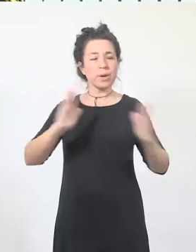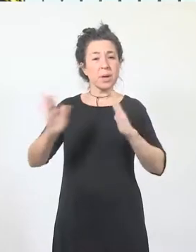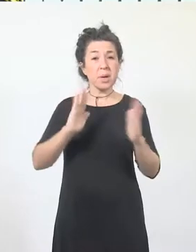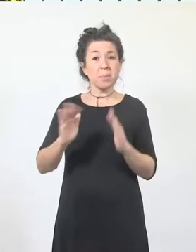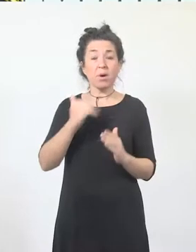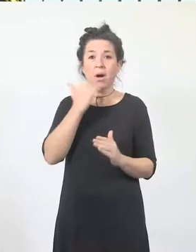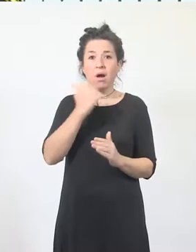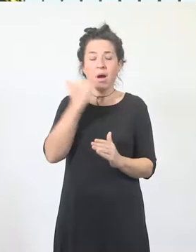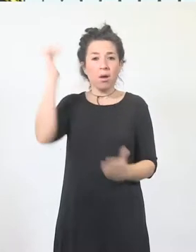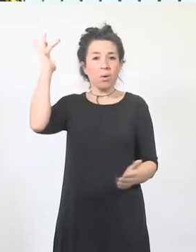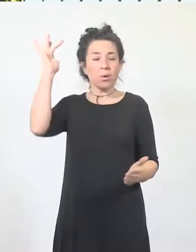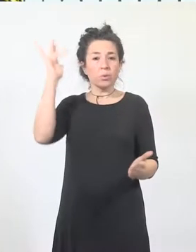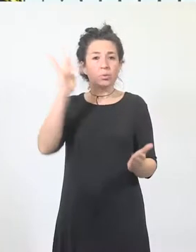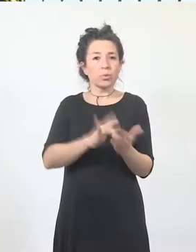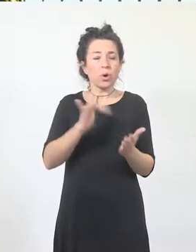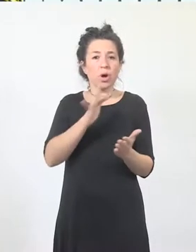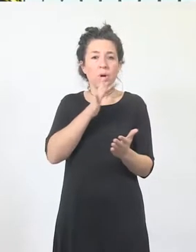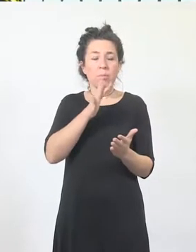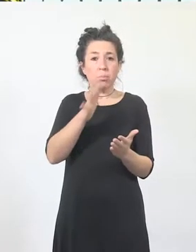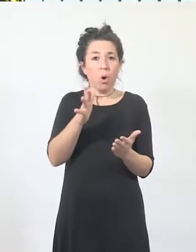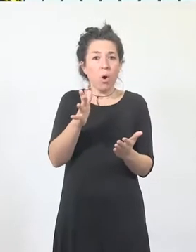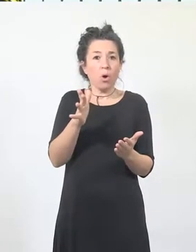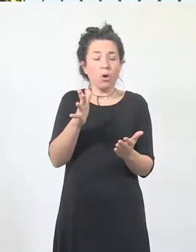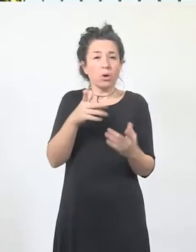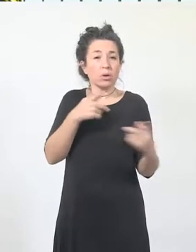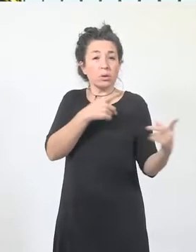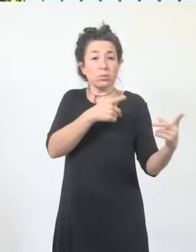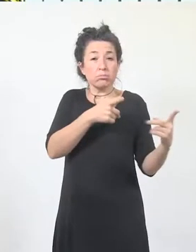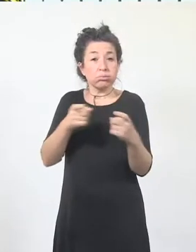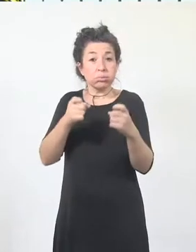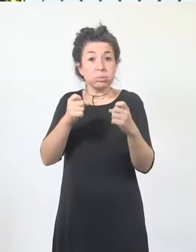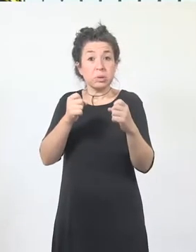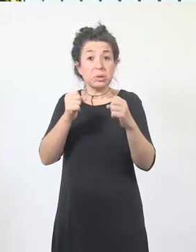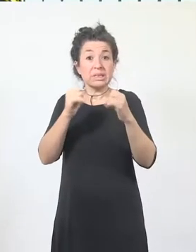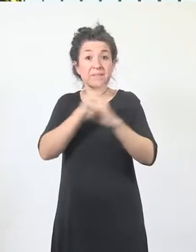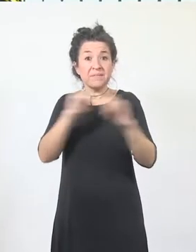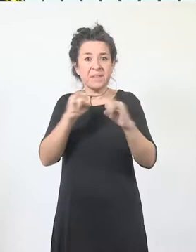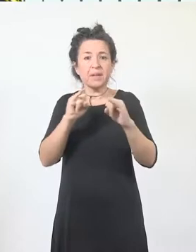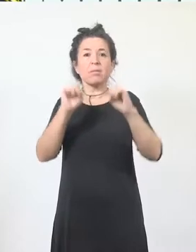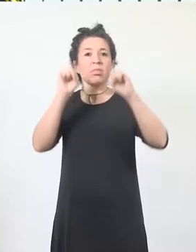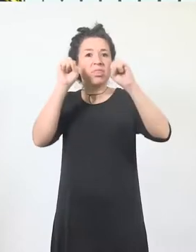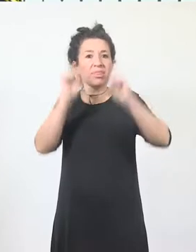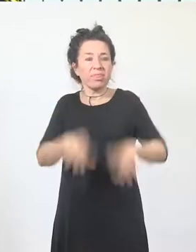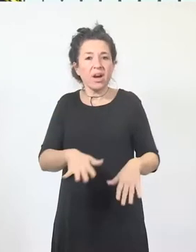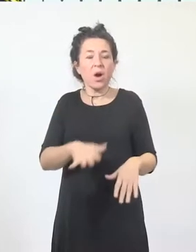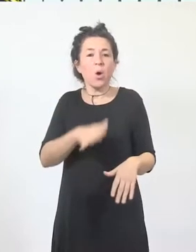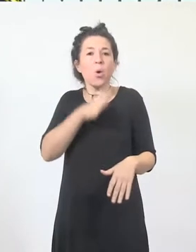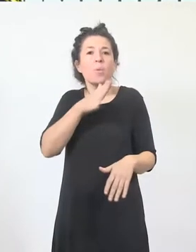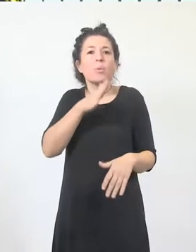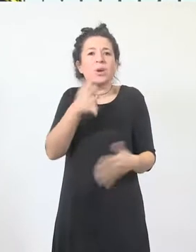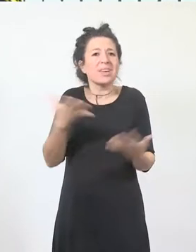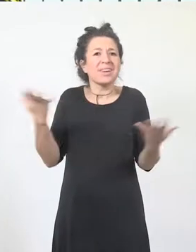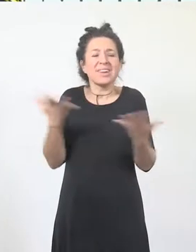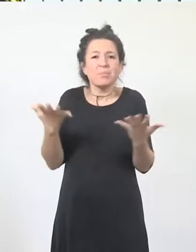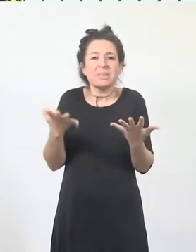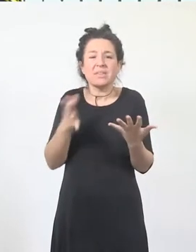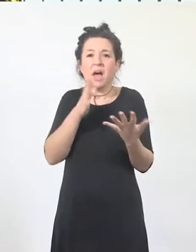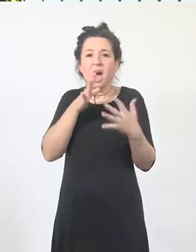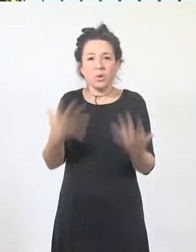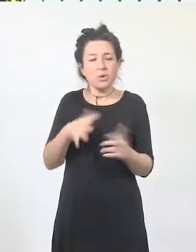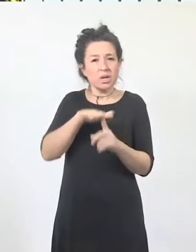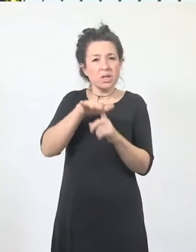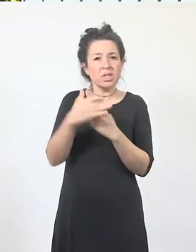ha debido suceder algo para que se haya puesto fin a ese alto el fuego. ¿Qué ha ocurrido? ¿Por qué sucede esto? ¿Y cuál